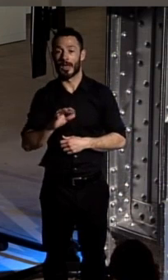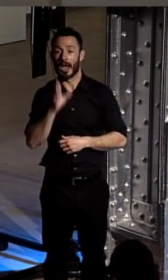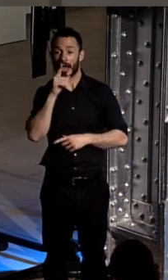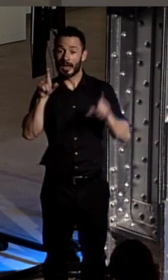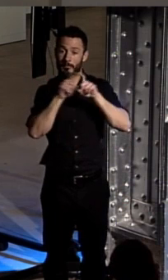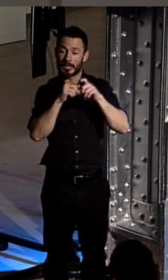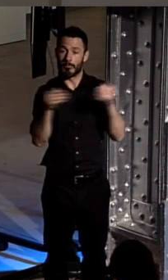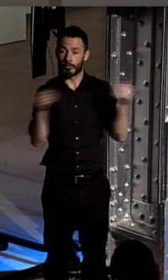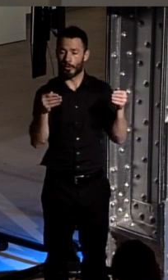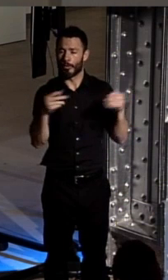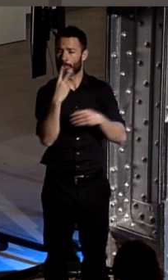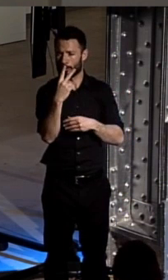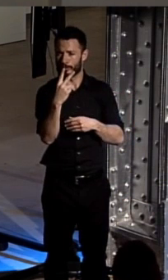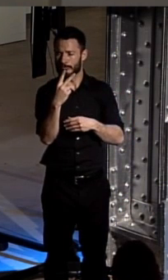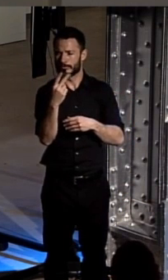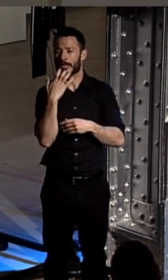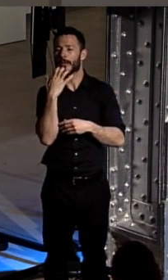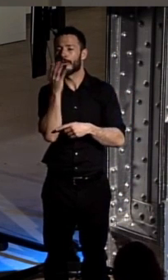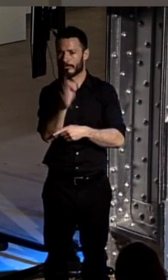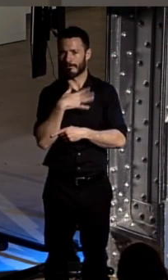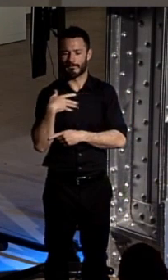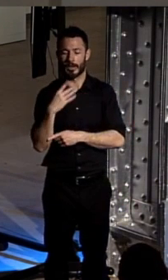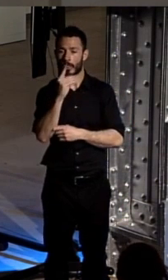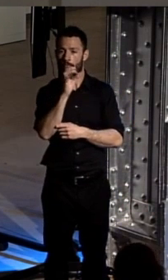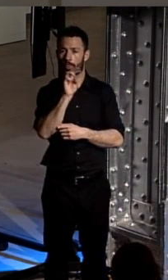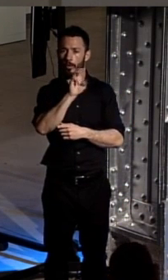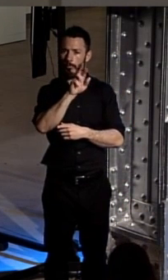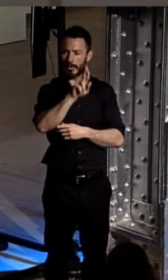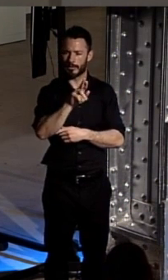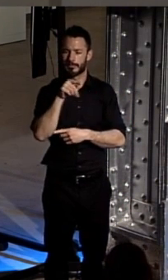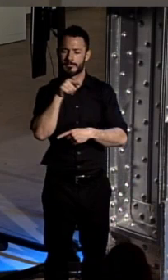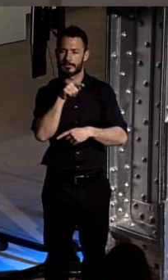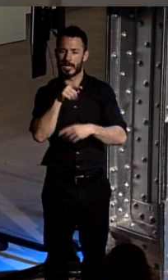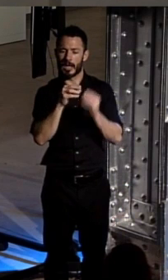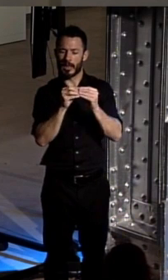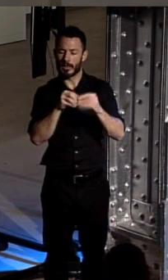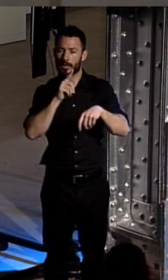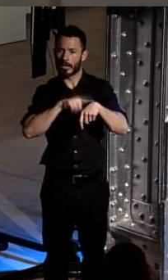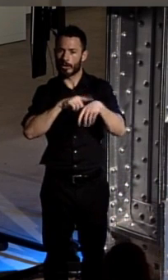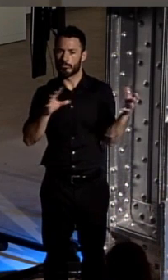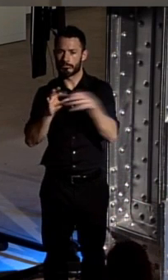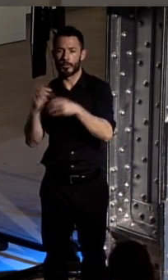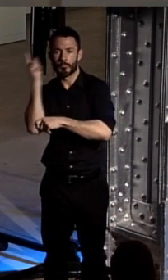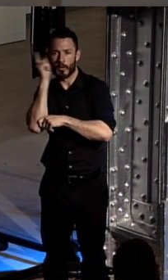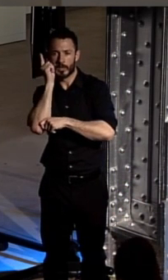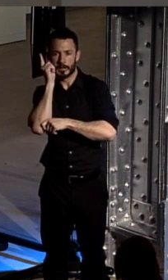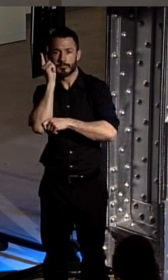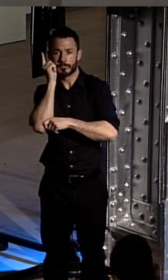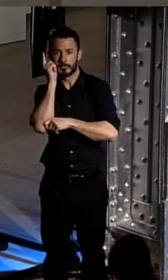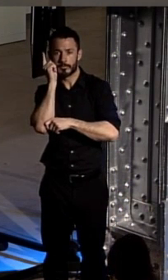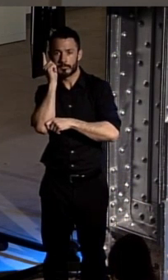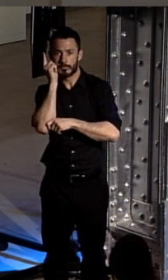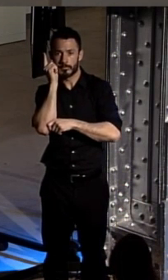este área. El primero se llama Doppel y lo que hacen es una especie de reloj que está conectado con tu móvil, y aquí tiene